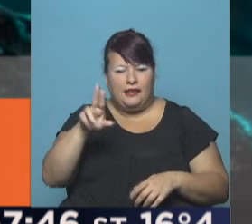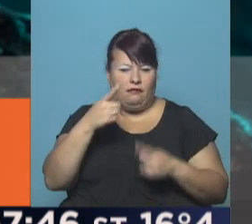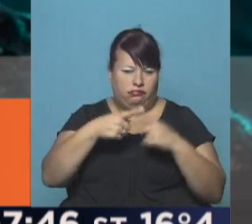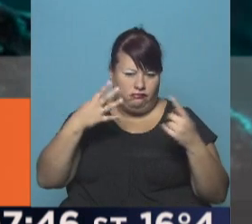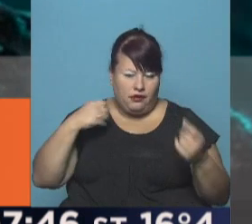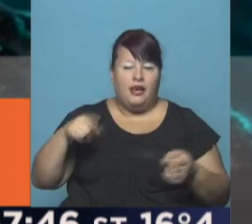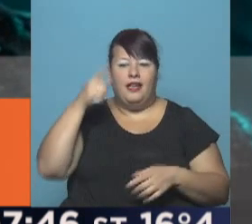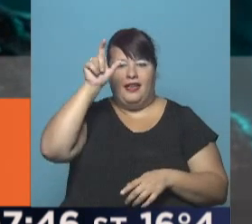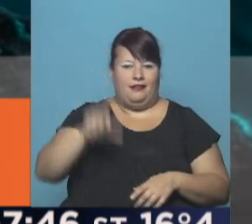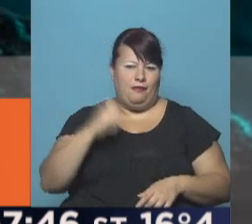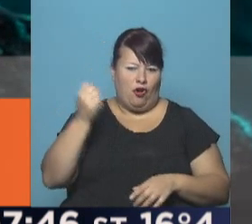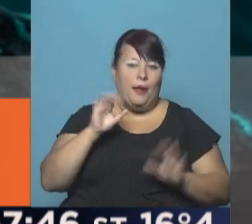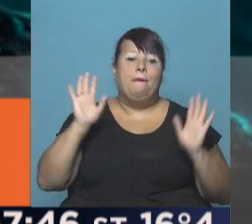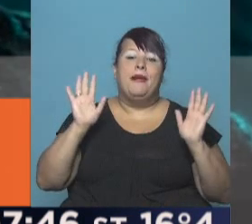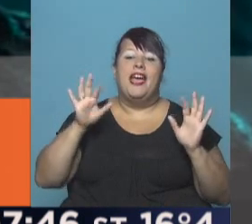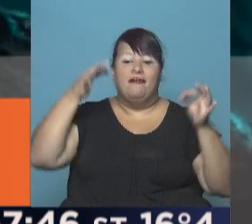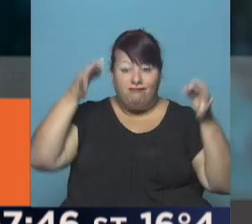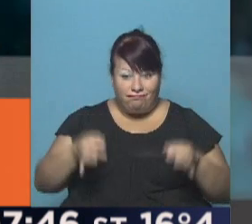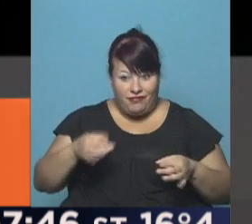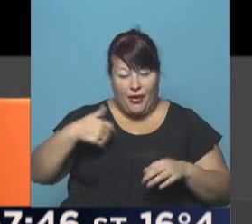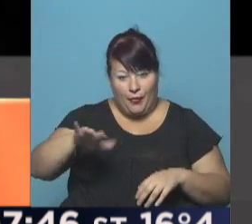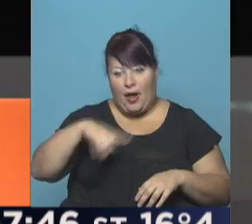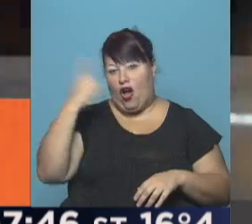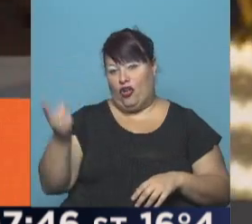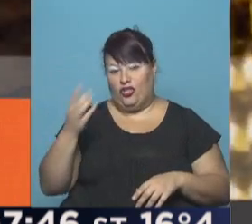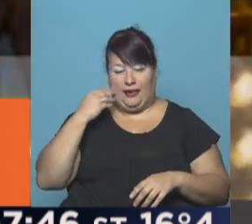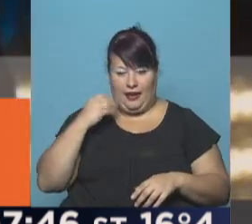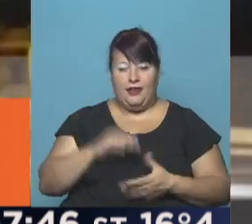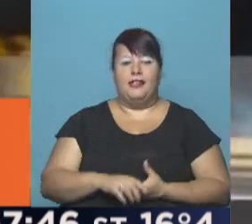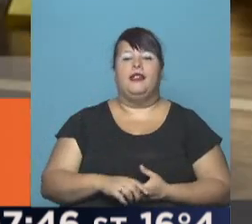Pratt es la estrella, pero la estrella real será Baby Groot.